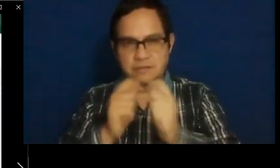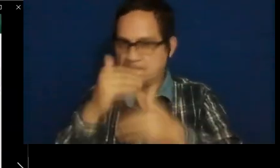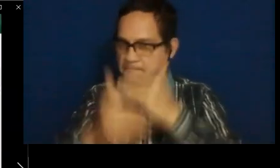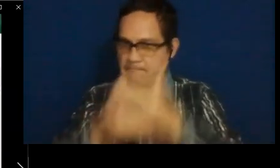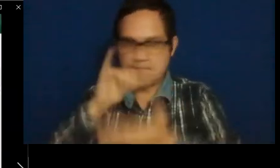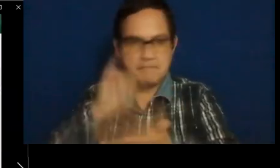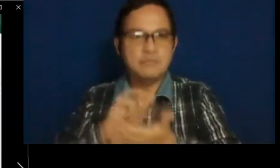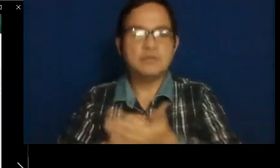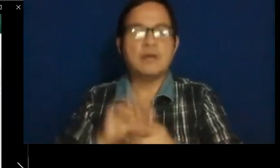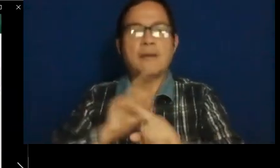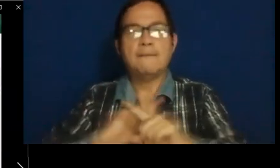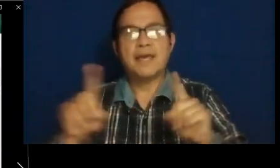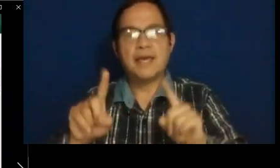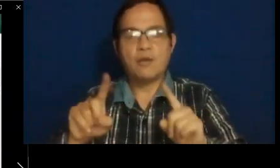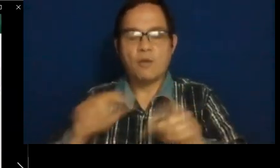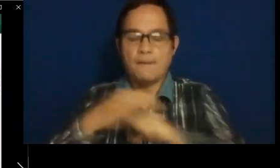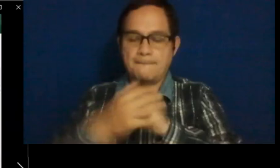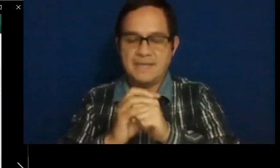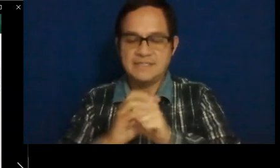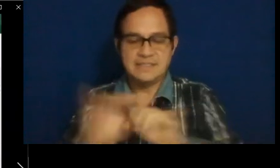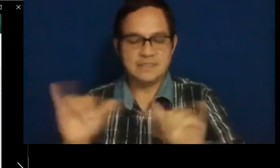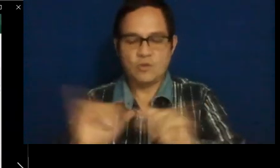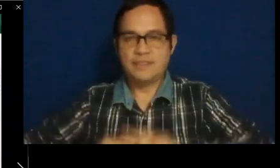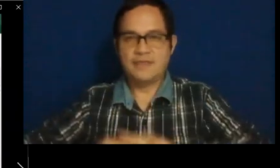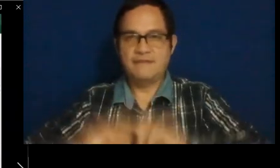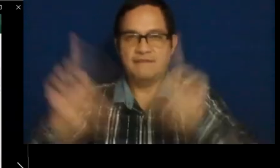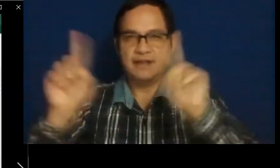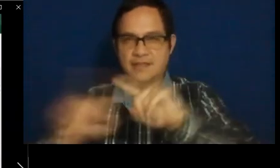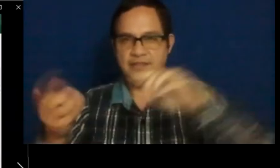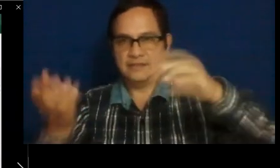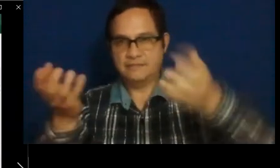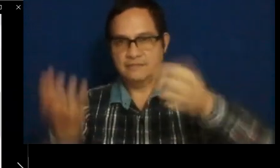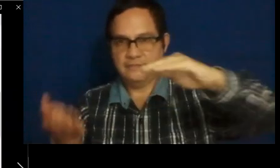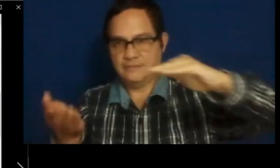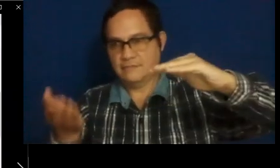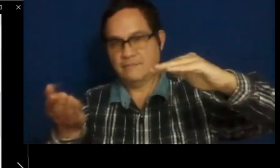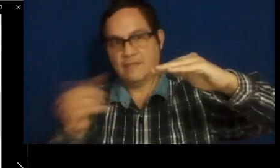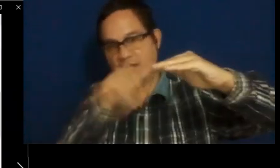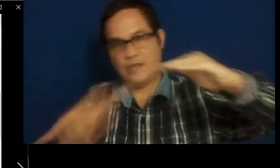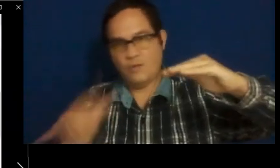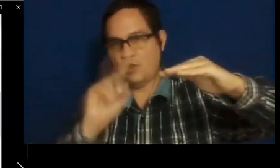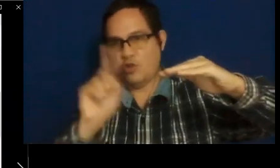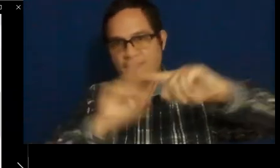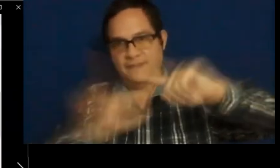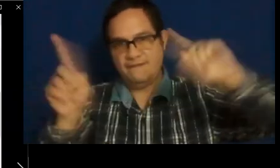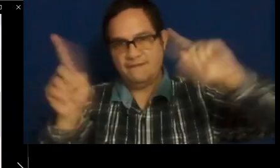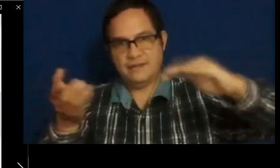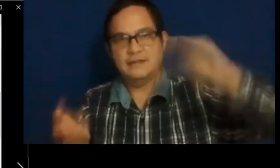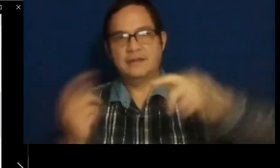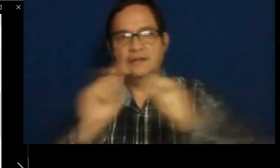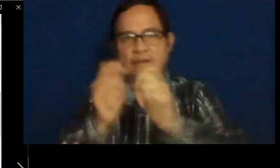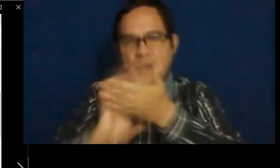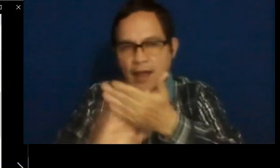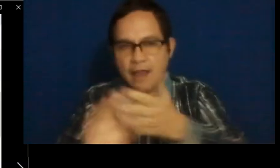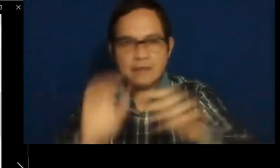pasos, pero teniendo masas distintas. Entonces lo mismo, voy al simulador, acomodo los datos, hago